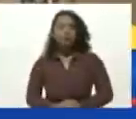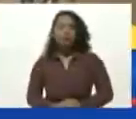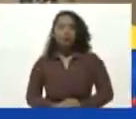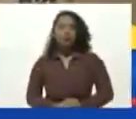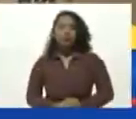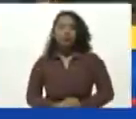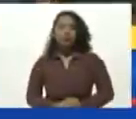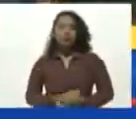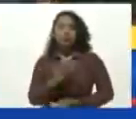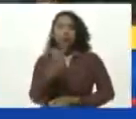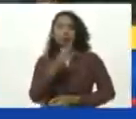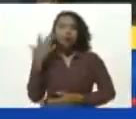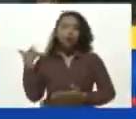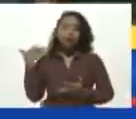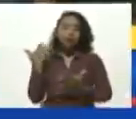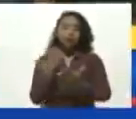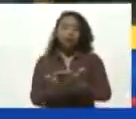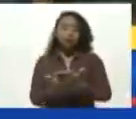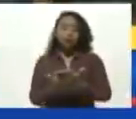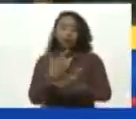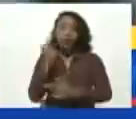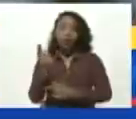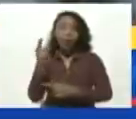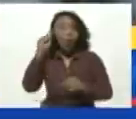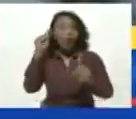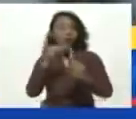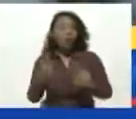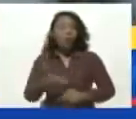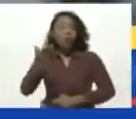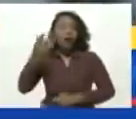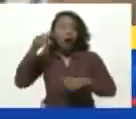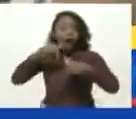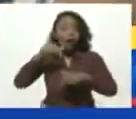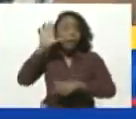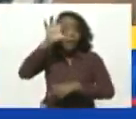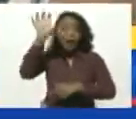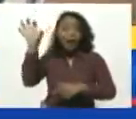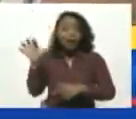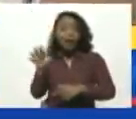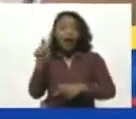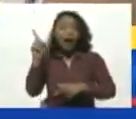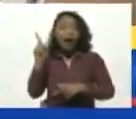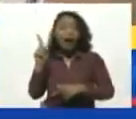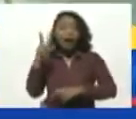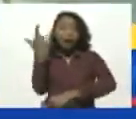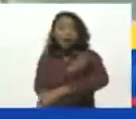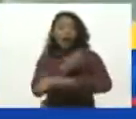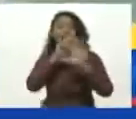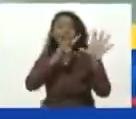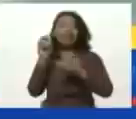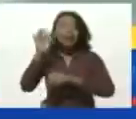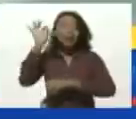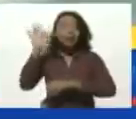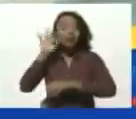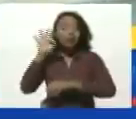desde hace tiempo que una meta importante para los países era vacunar el 70% de su